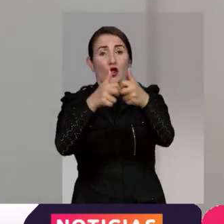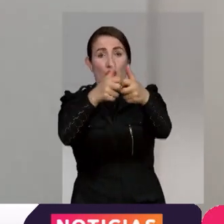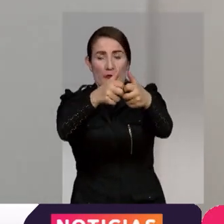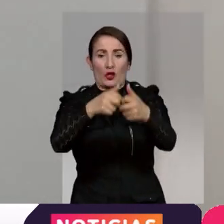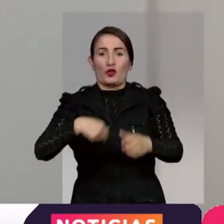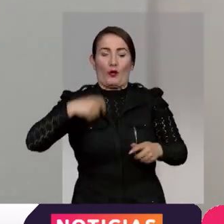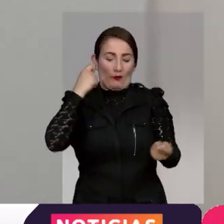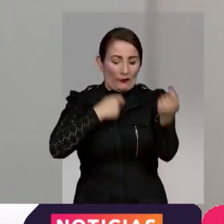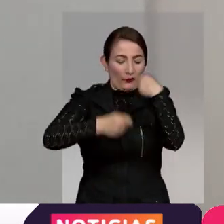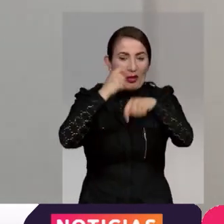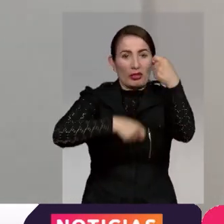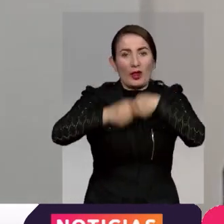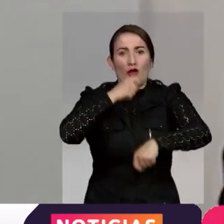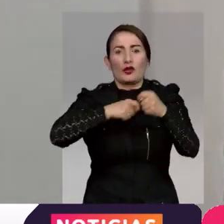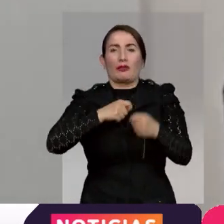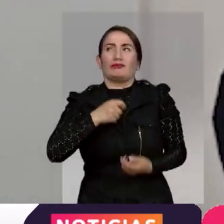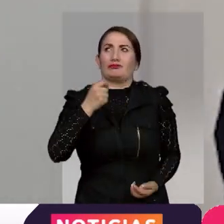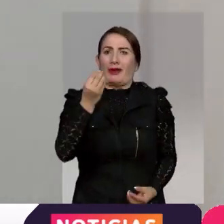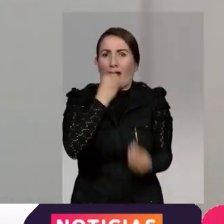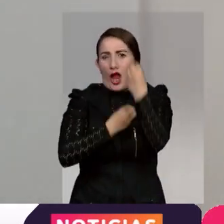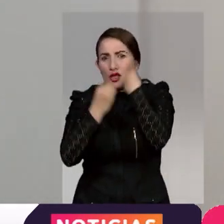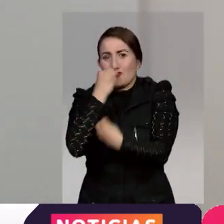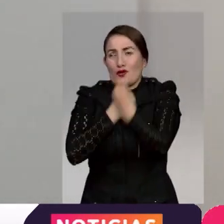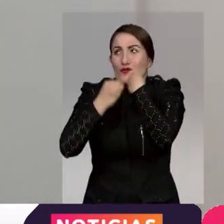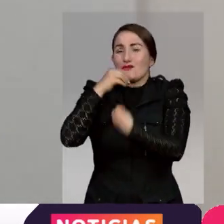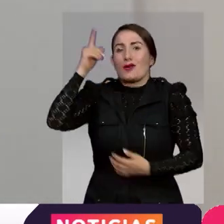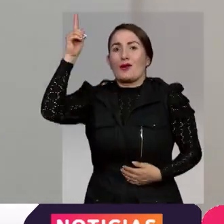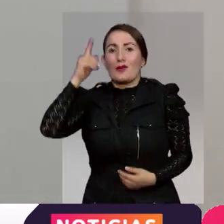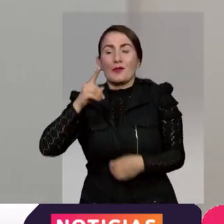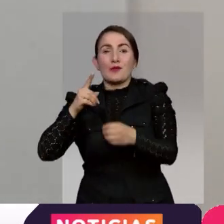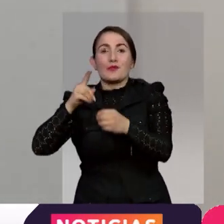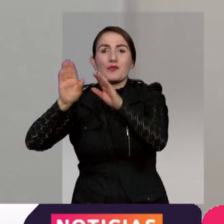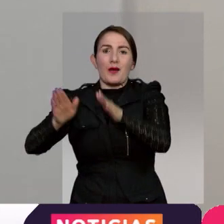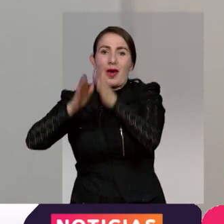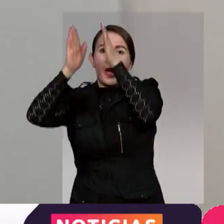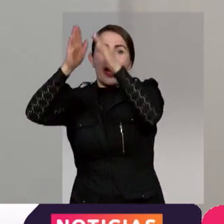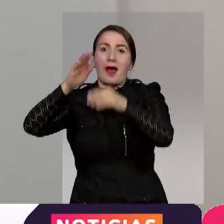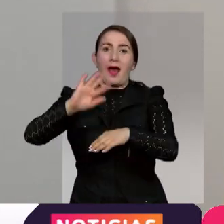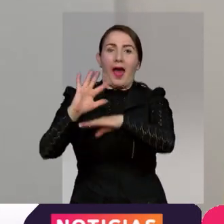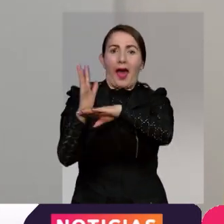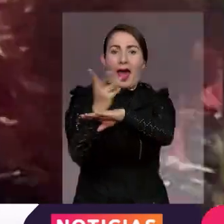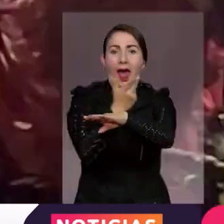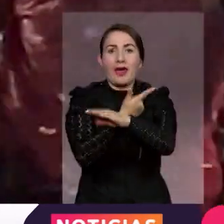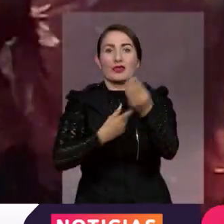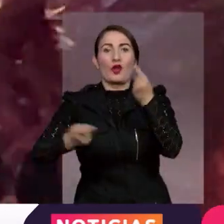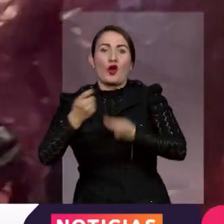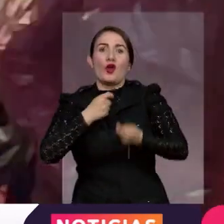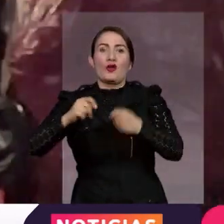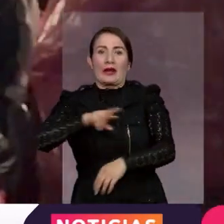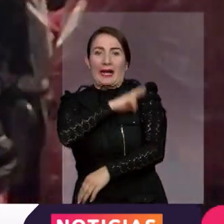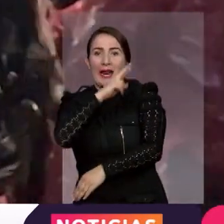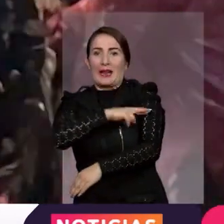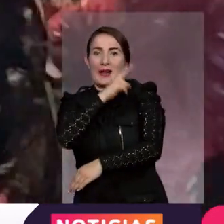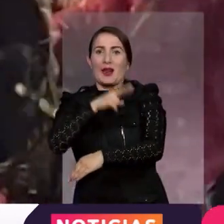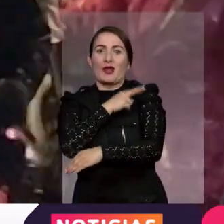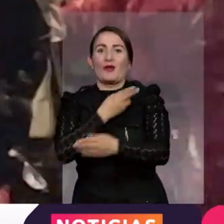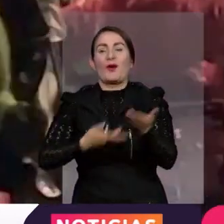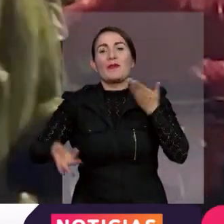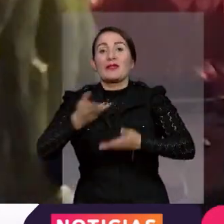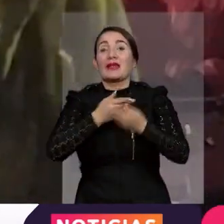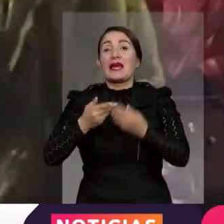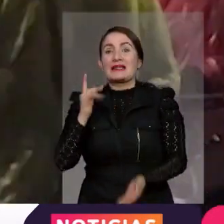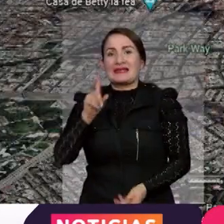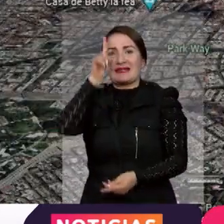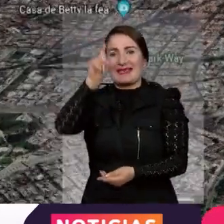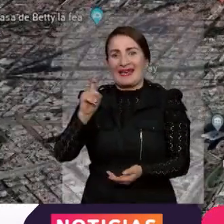los vendedores de gastronomía que hay en Guadalupe y de artesanías y artículos religiosos. El recorrido inicia a las 6 de la